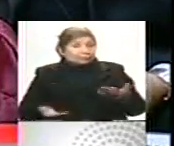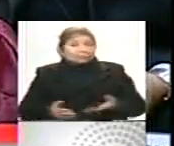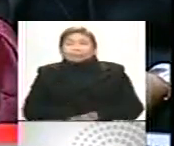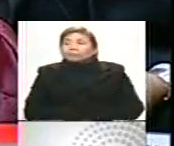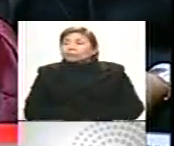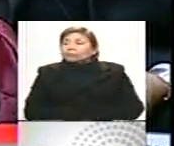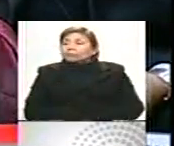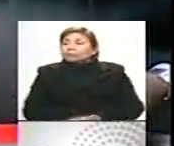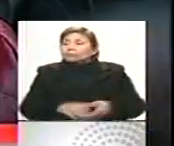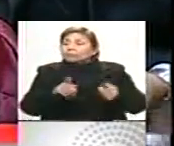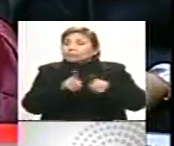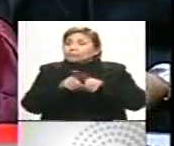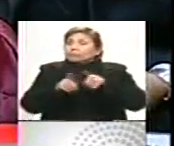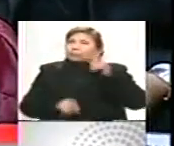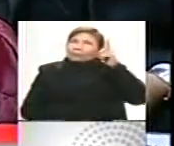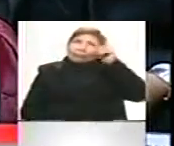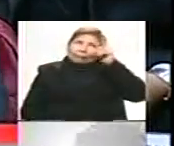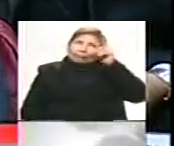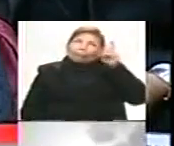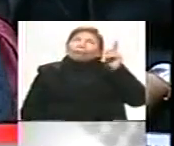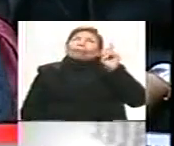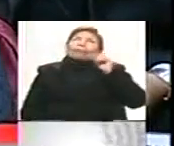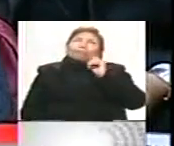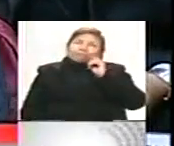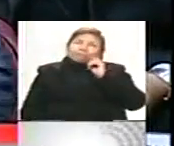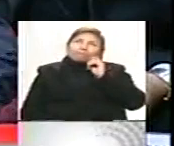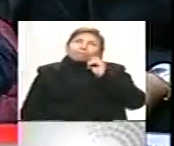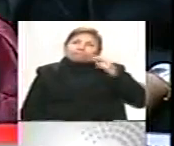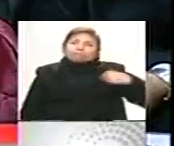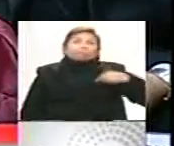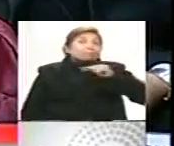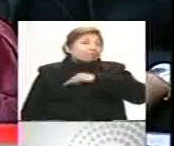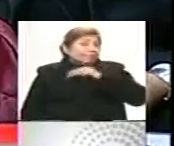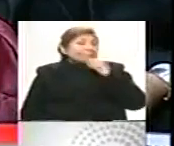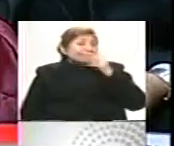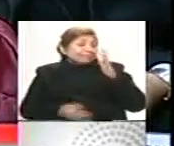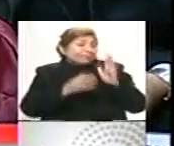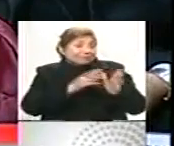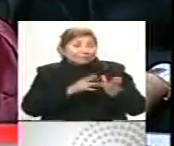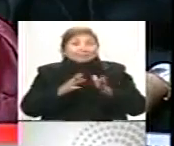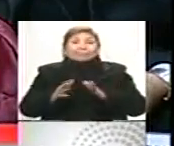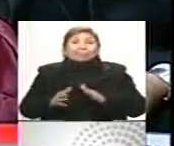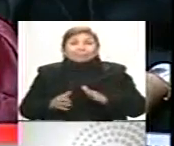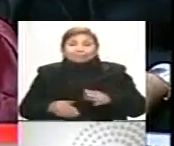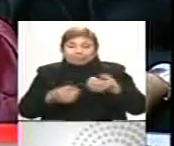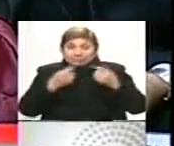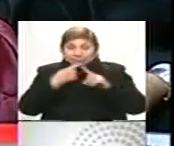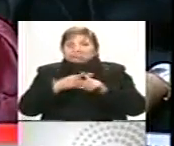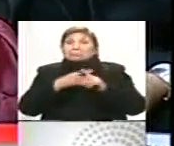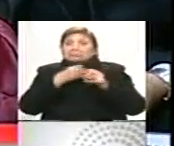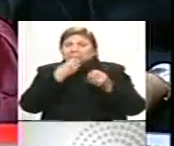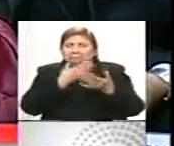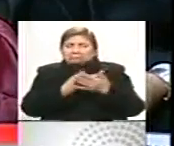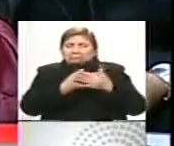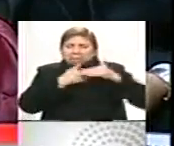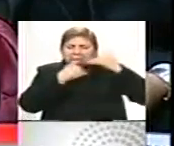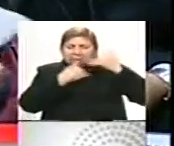En la misma lógica es que nosotros estamos planteando que es perfectamente posible establecer